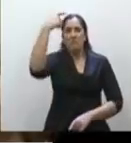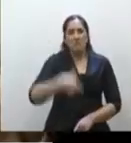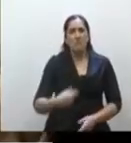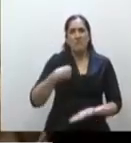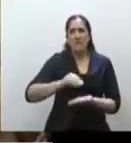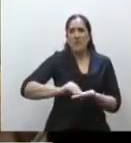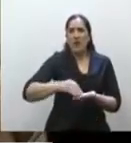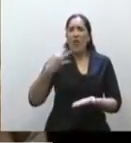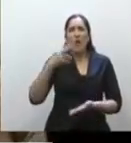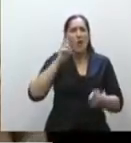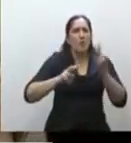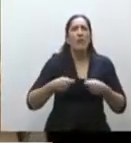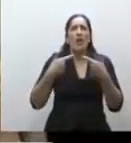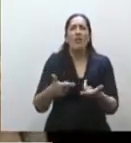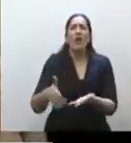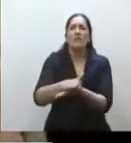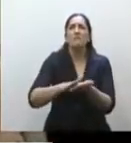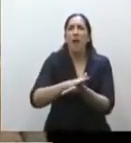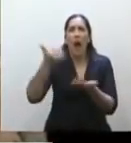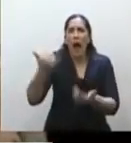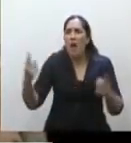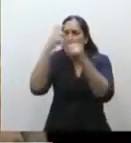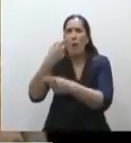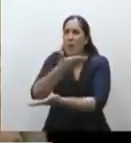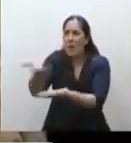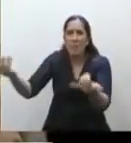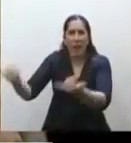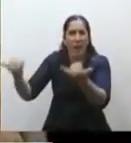legisladores a un problema que existe.